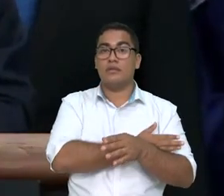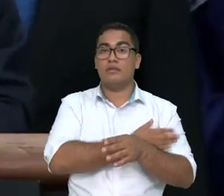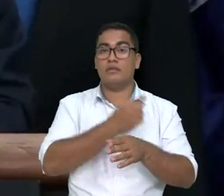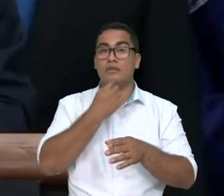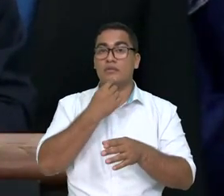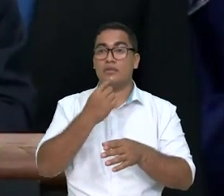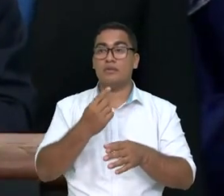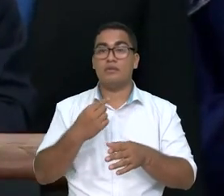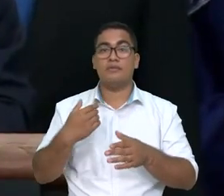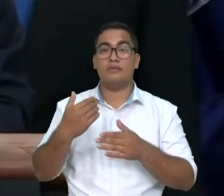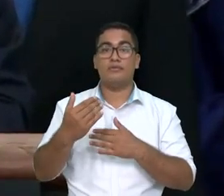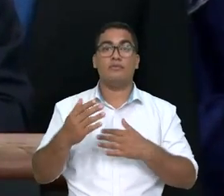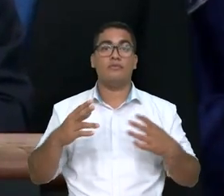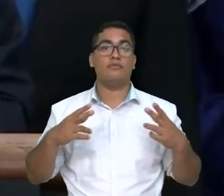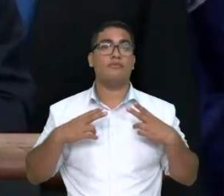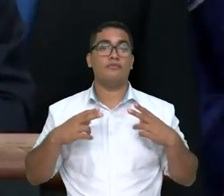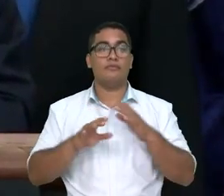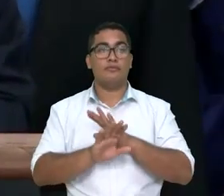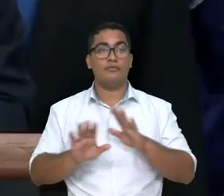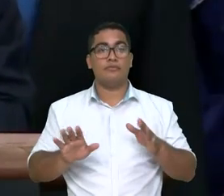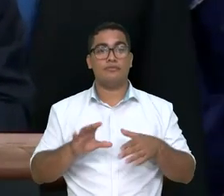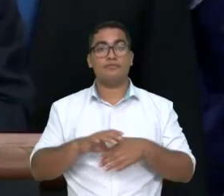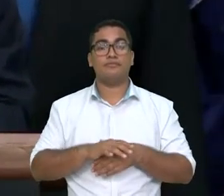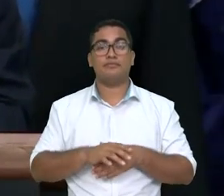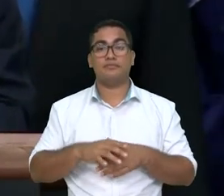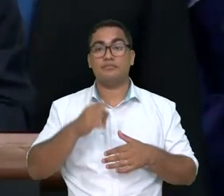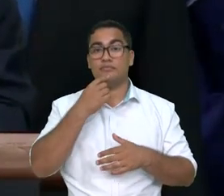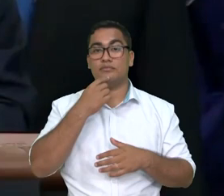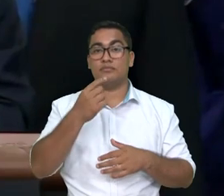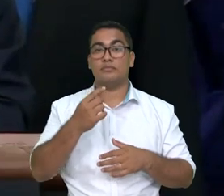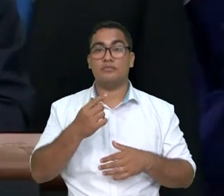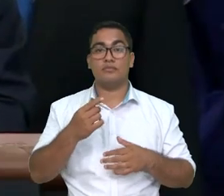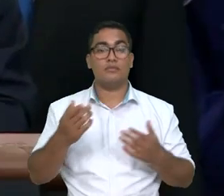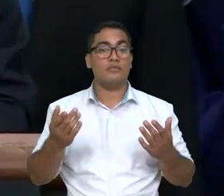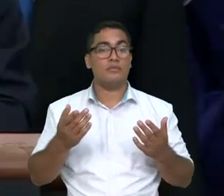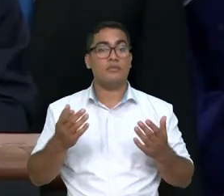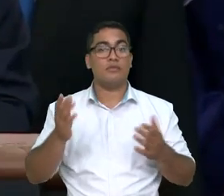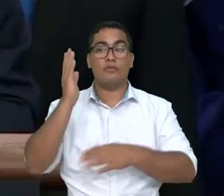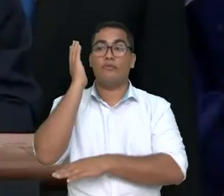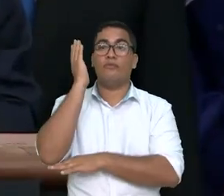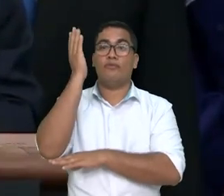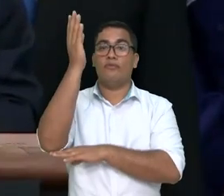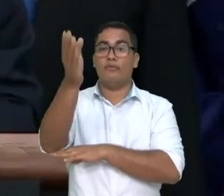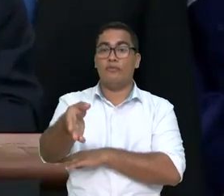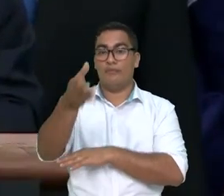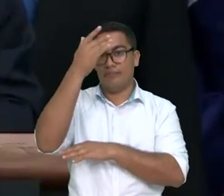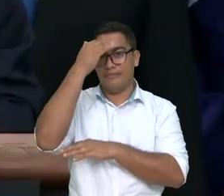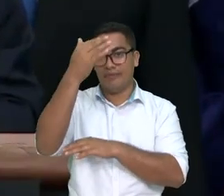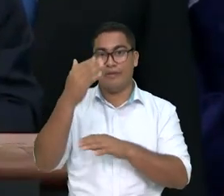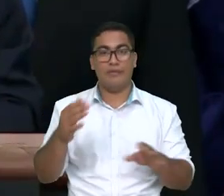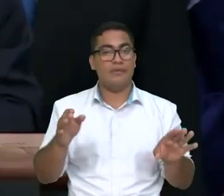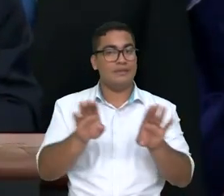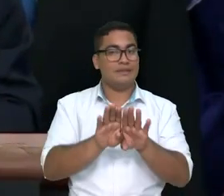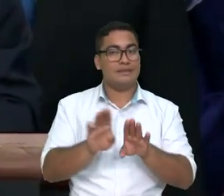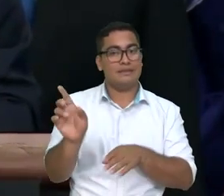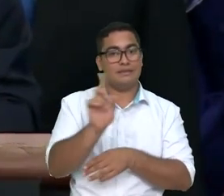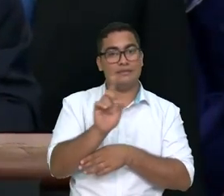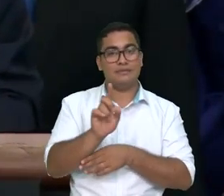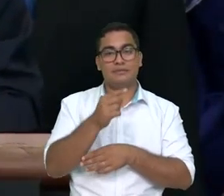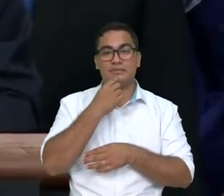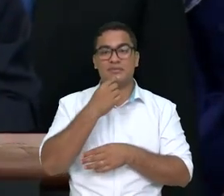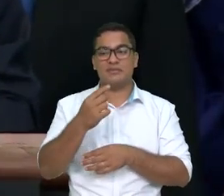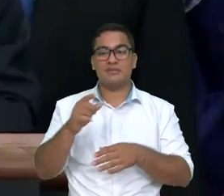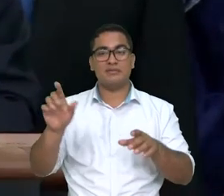hasta finales de abril. Además, que no cerrarán por ahora la frontera con México. Los Centros para el Control y